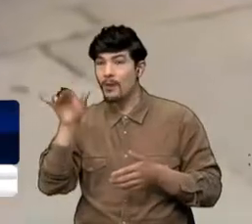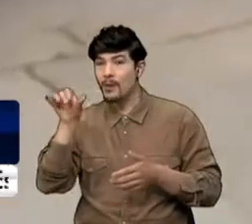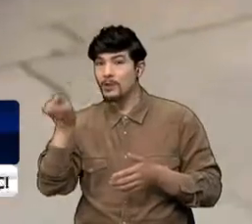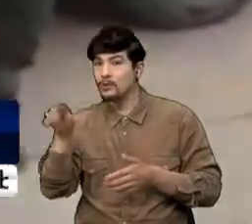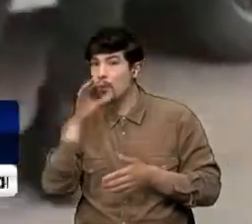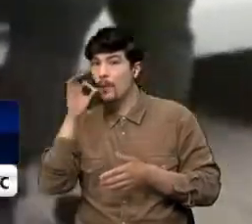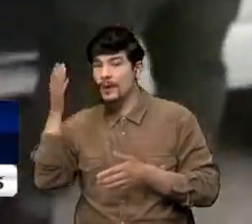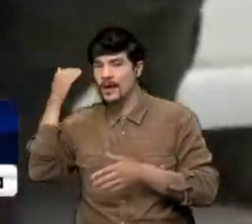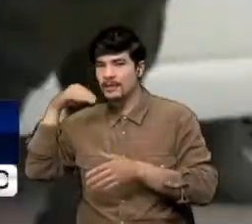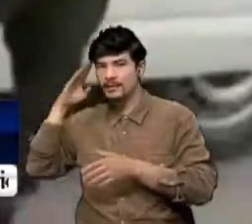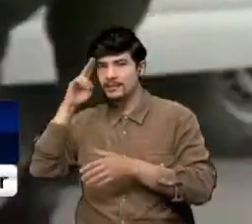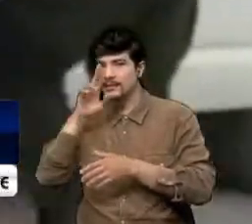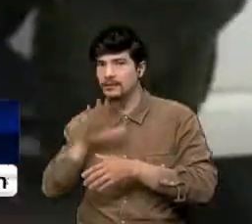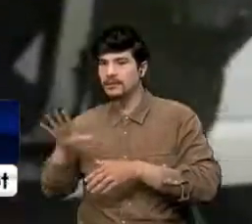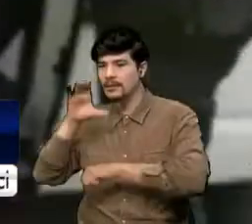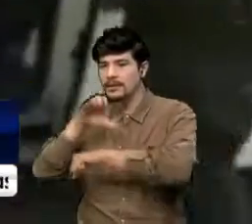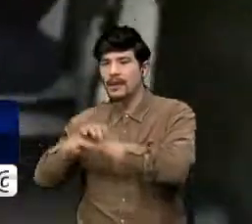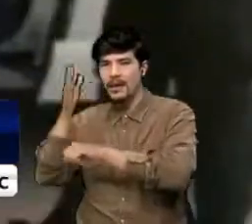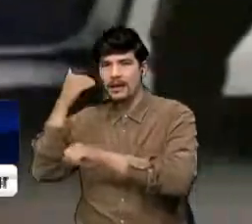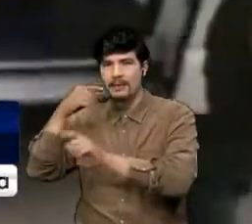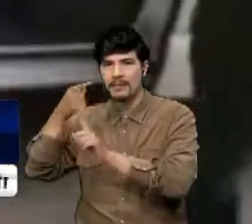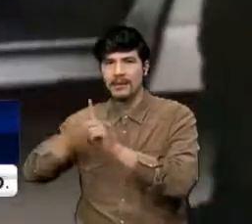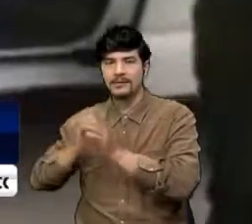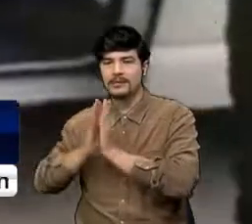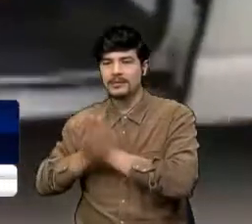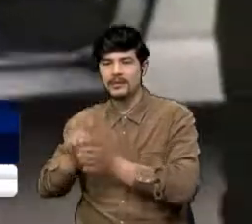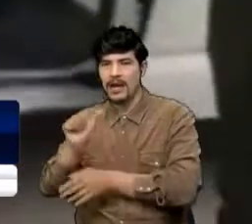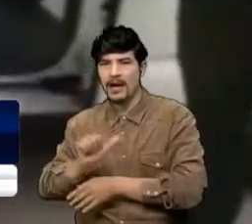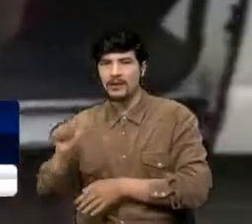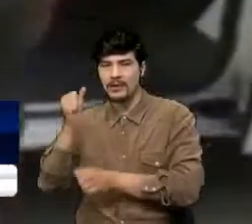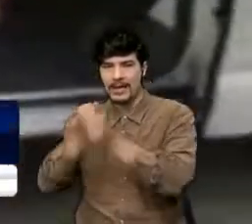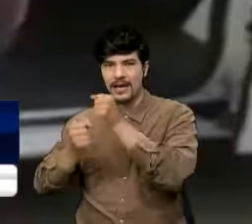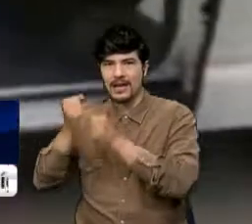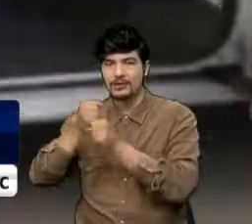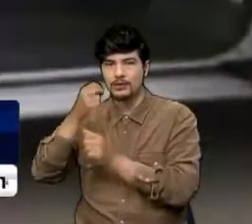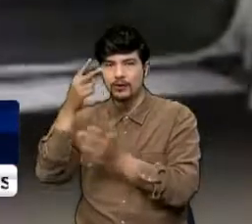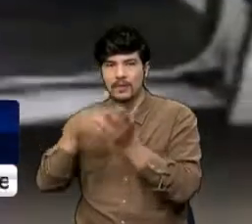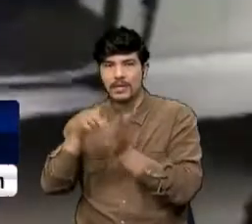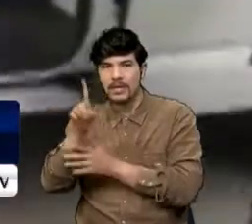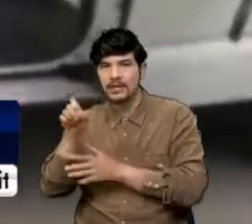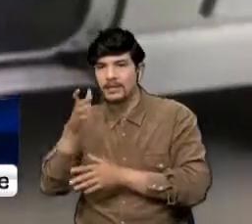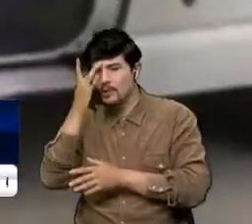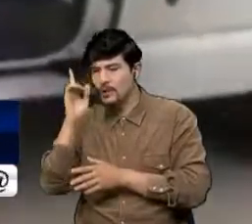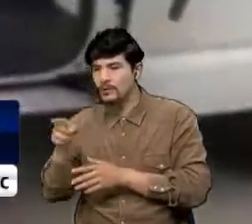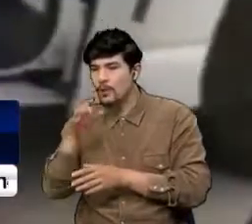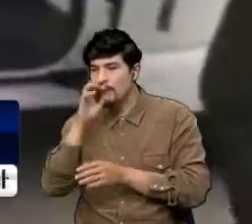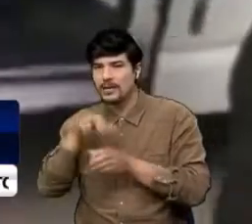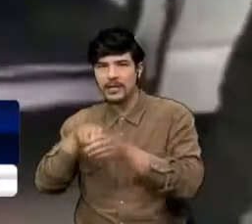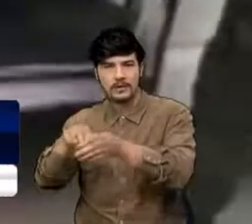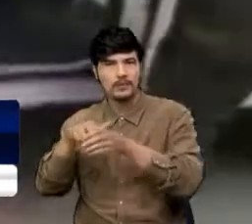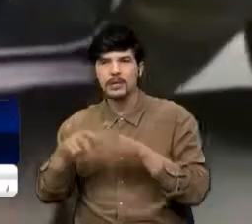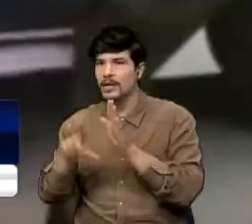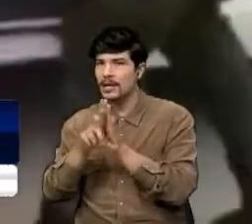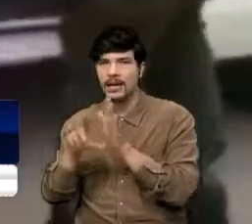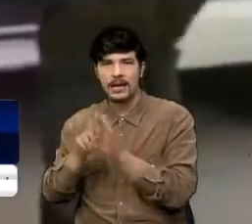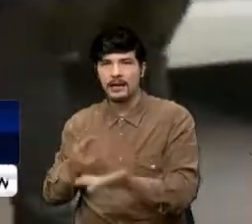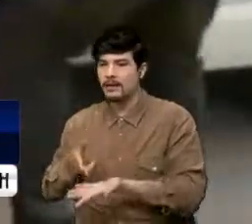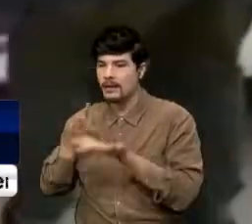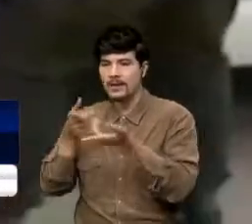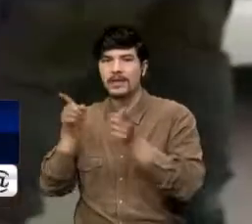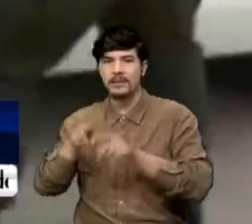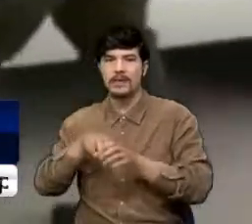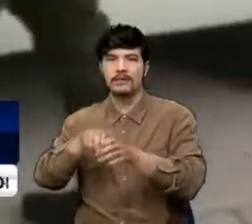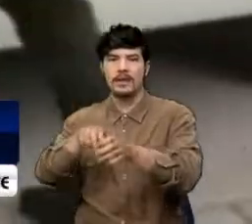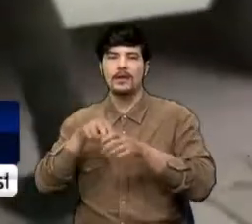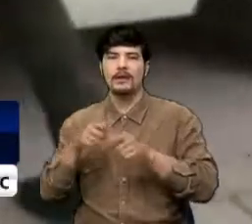capturado por la Policía Nacional en el mes de diciembre y agosto del año 2016 por los delitos de porte ilegal de armas de juego y tráfico de